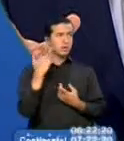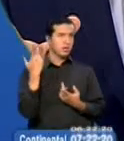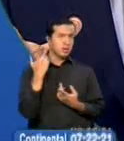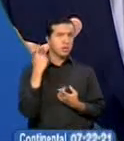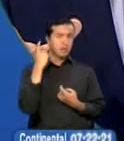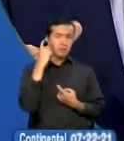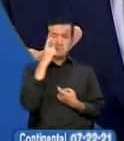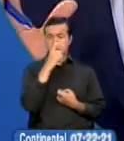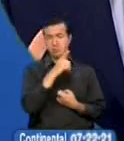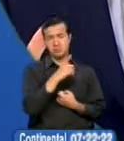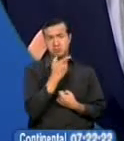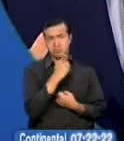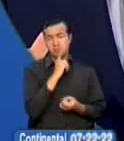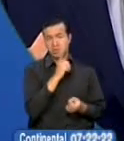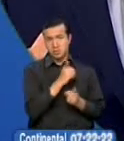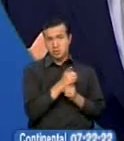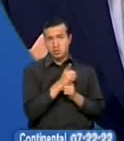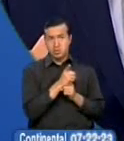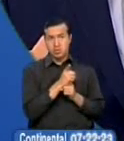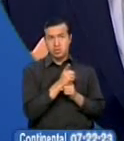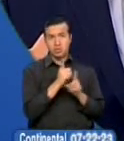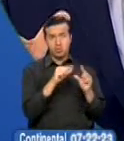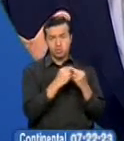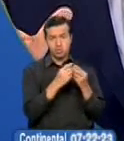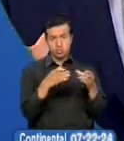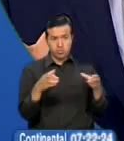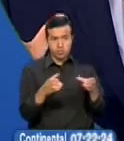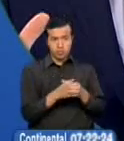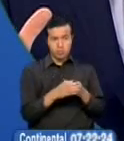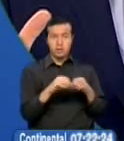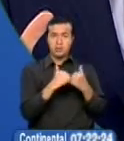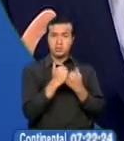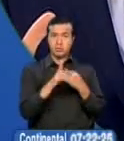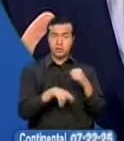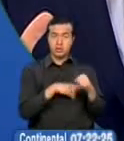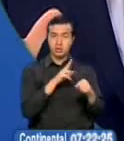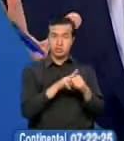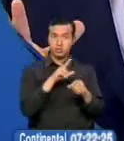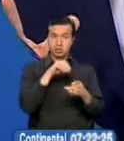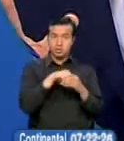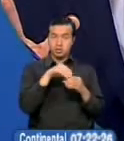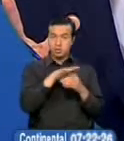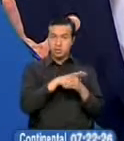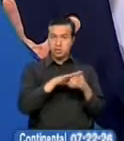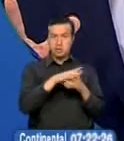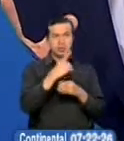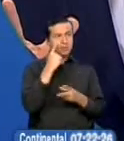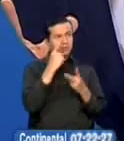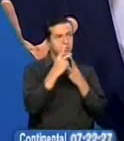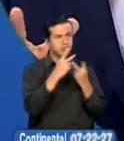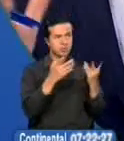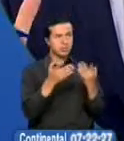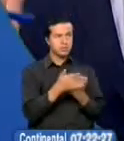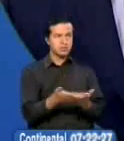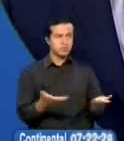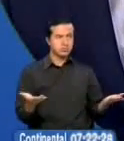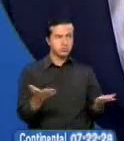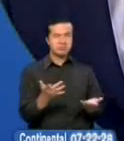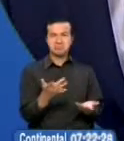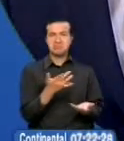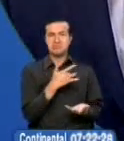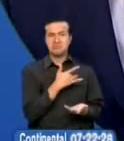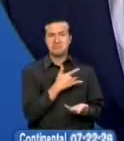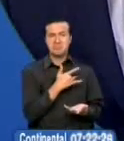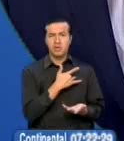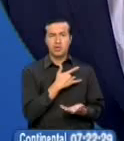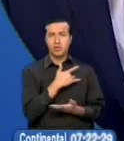ser complicado? Si bien es cierto, es un cuerpo colegiado, pero la Asamblea Nacional Legislativa daría la impresión que no goza